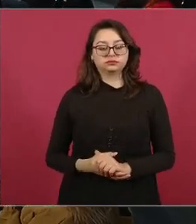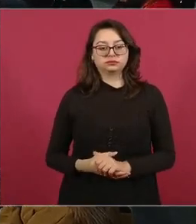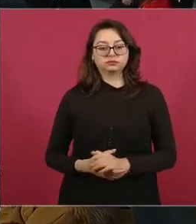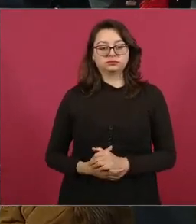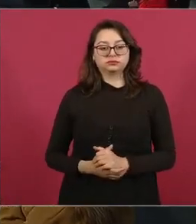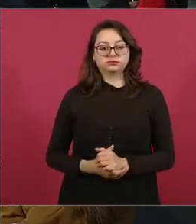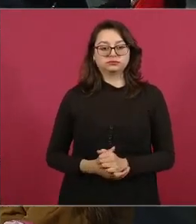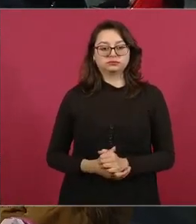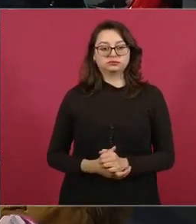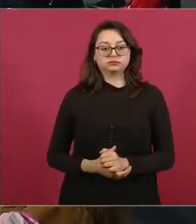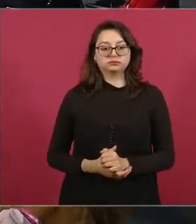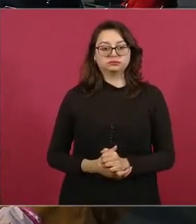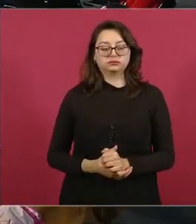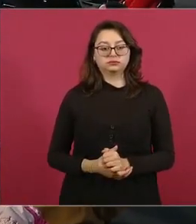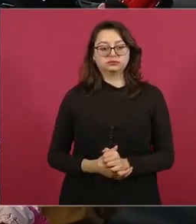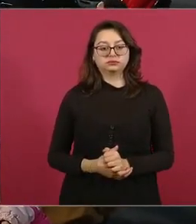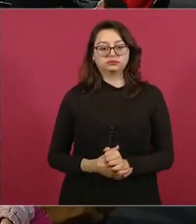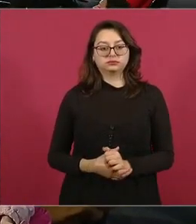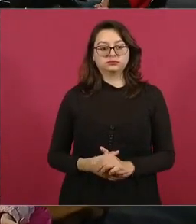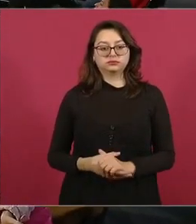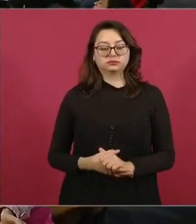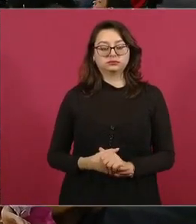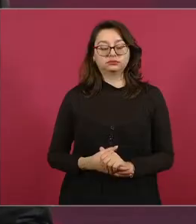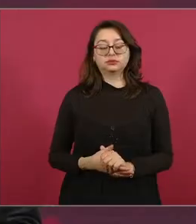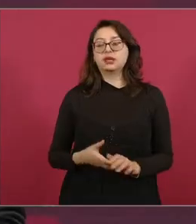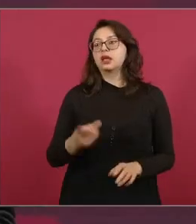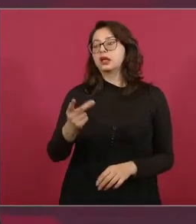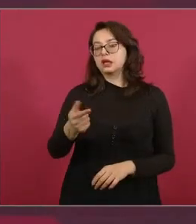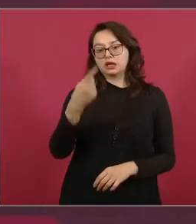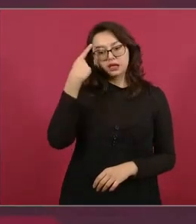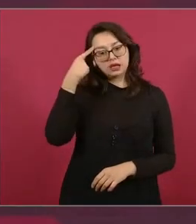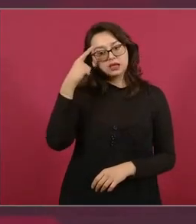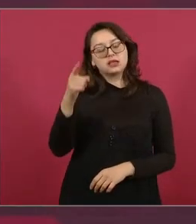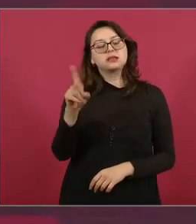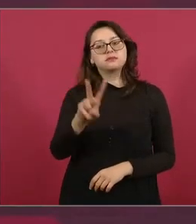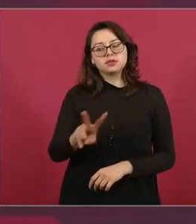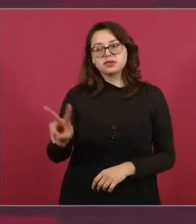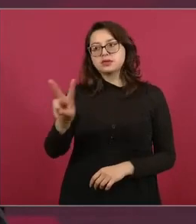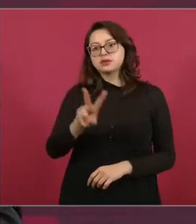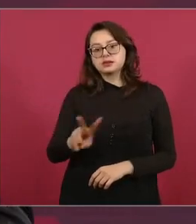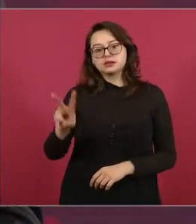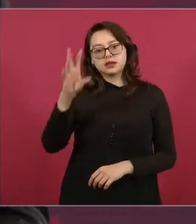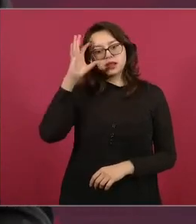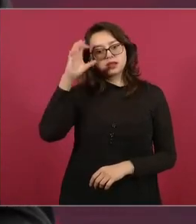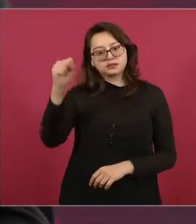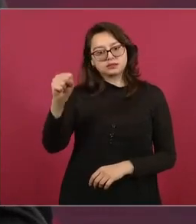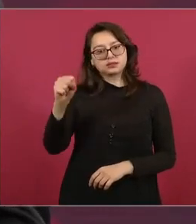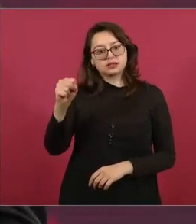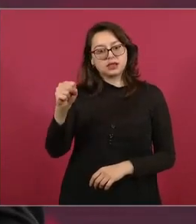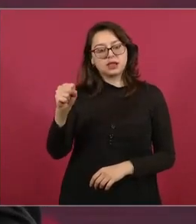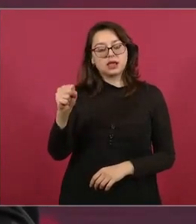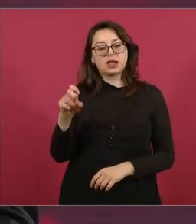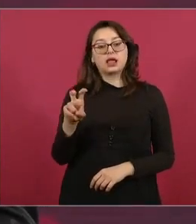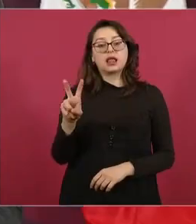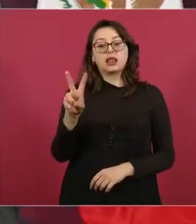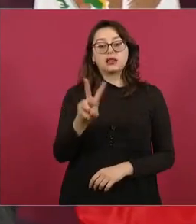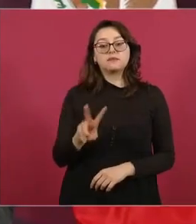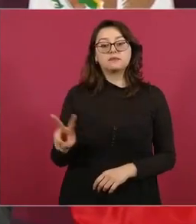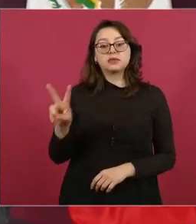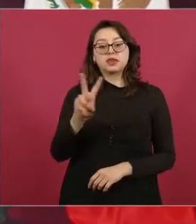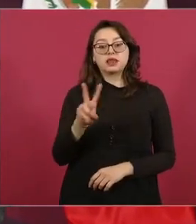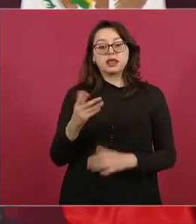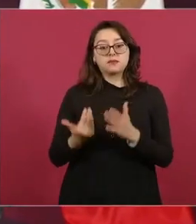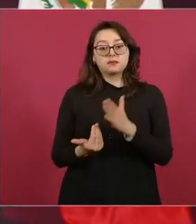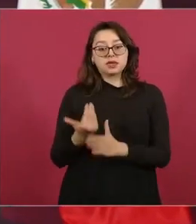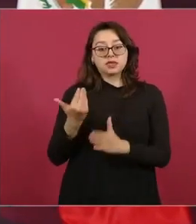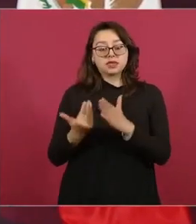hacer actos públicos, presidente? Ah, el viernes, sí, qué bueno. El viernes, la mañanera, o el gabinete de